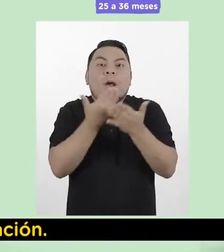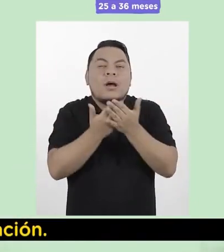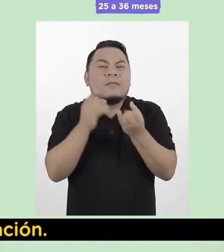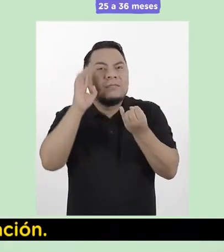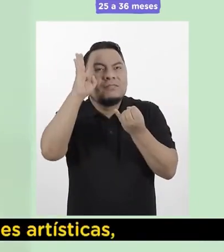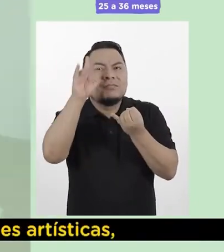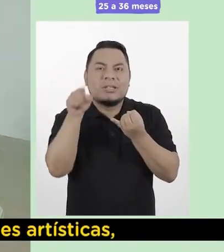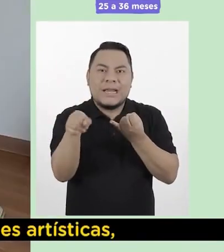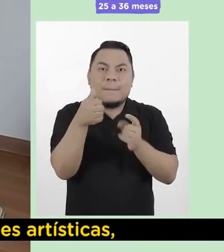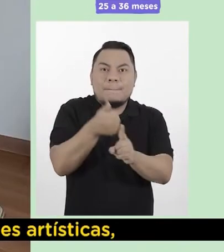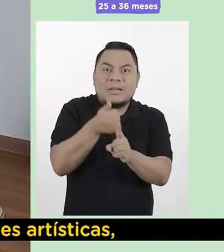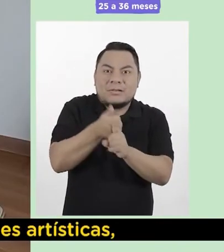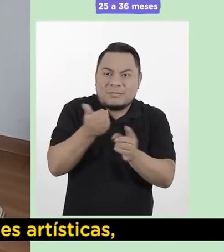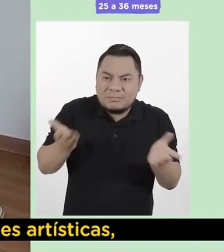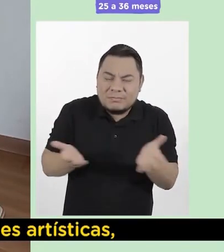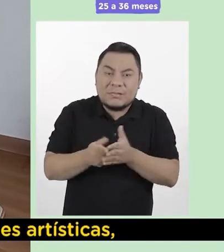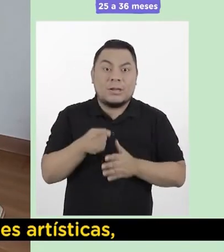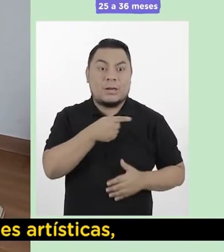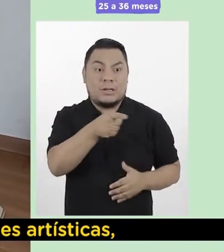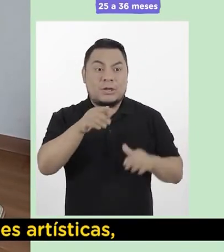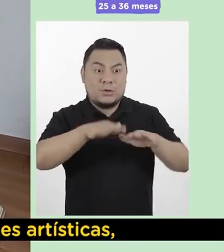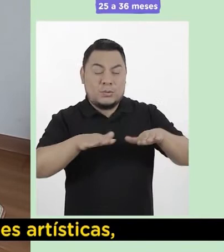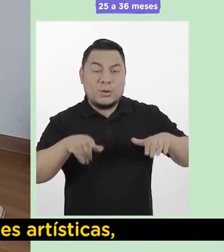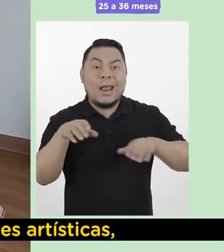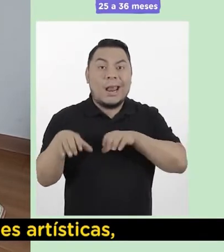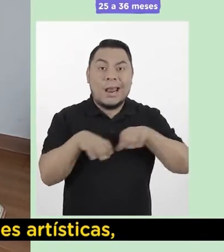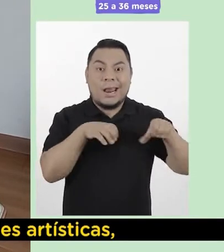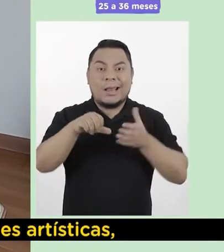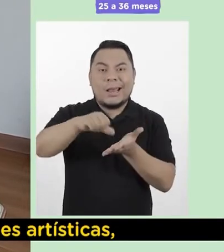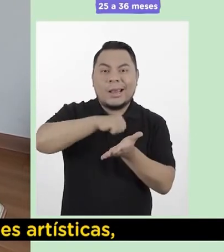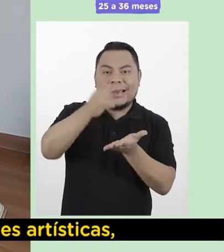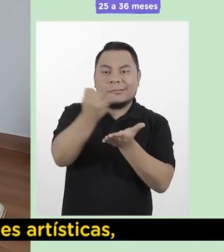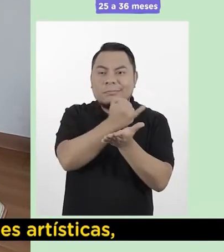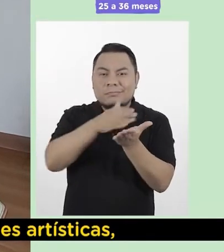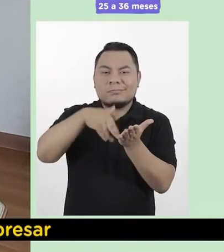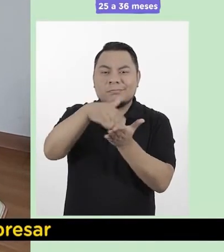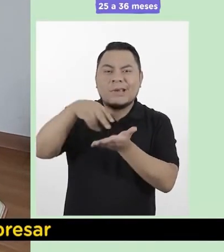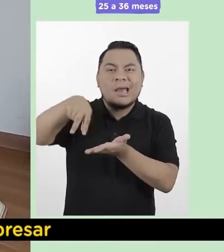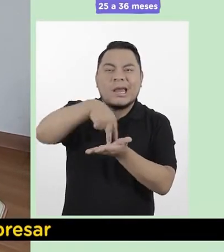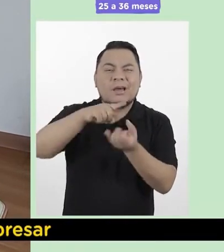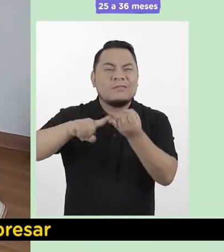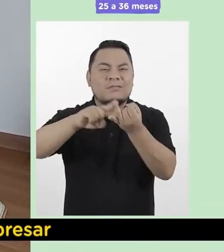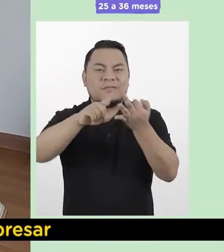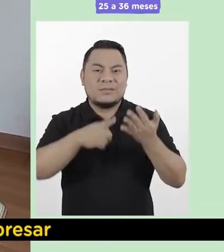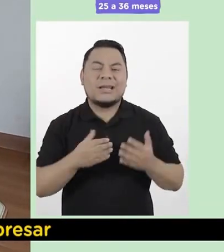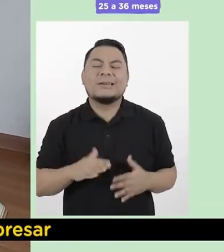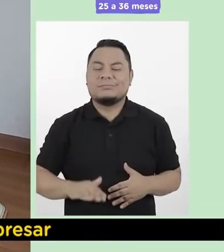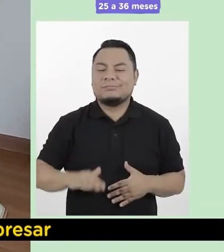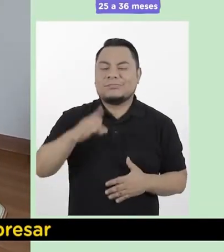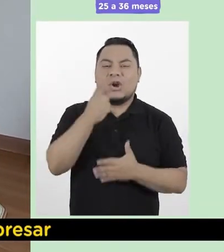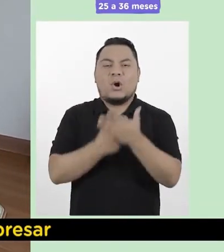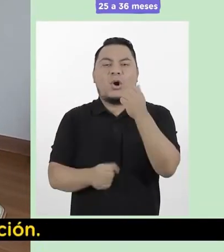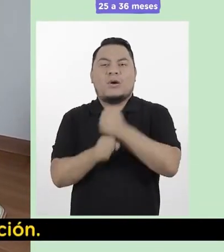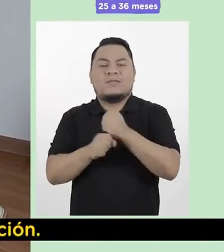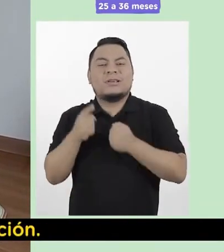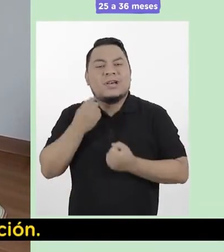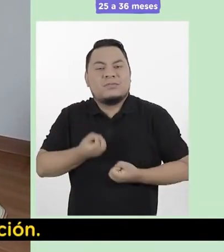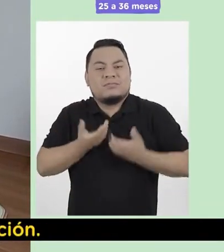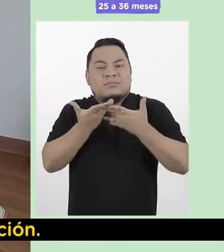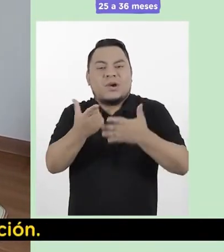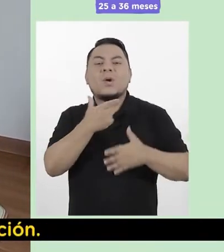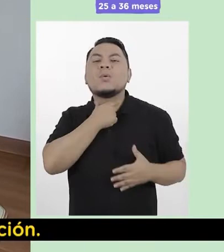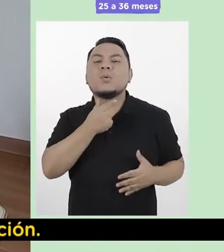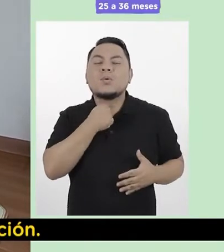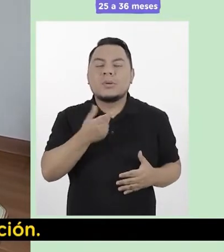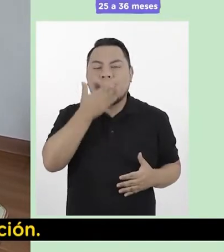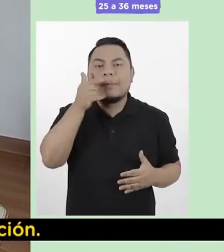innovación. Cuando la niña o el niño practica actividades artísticas, crece con más confianza para expresar lo que le